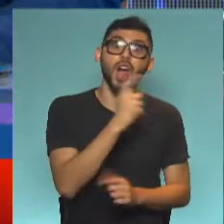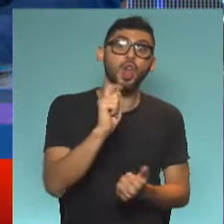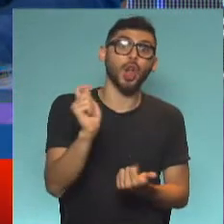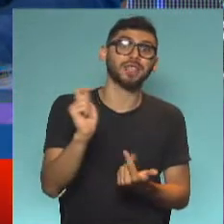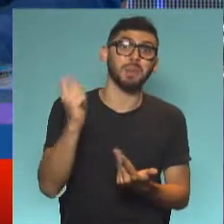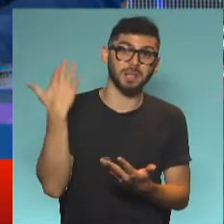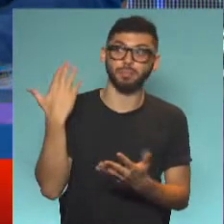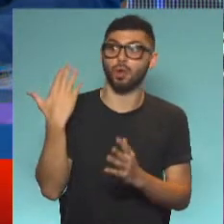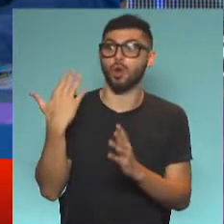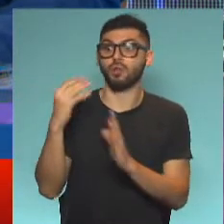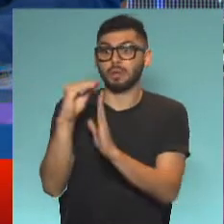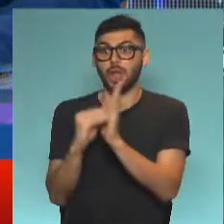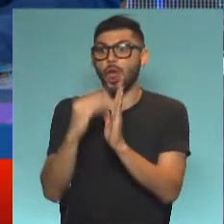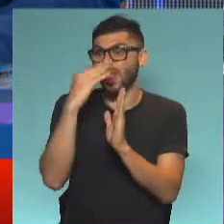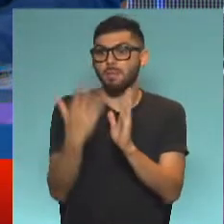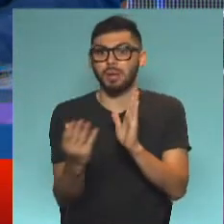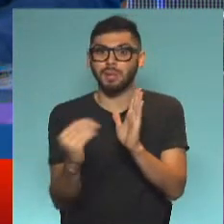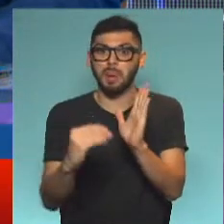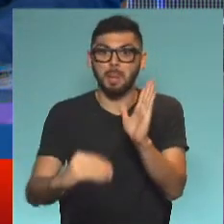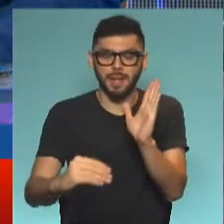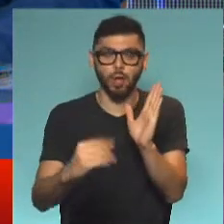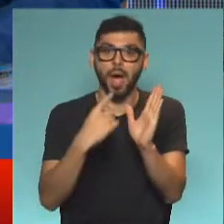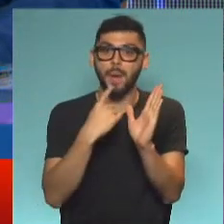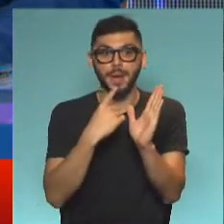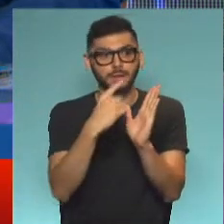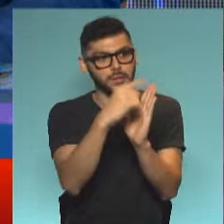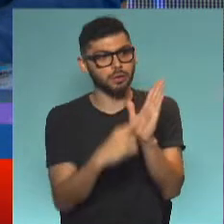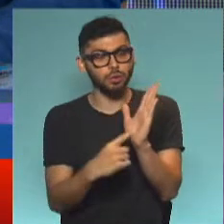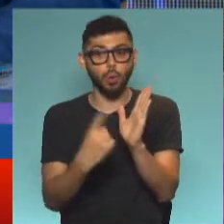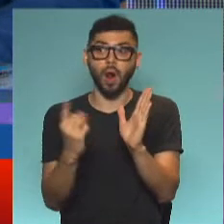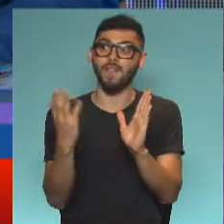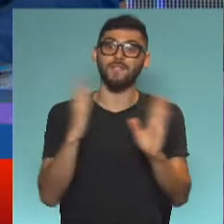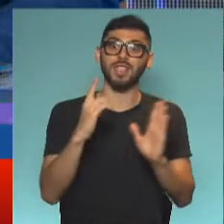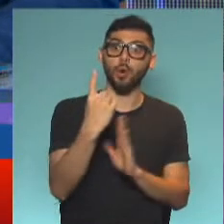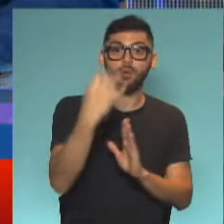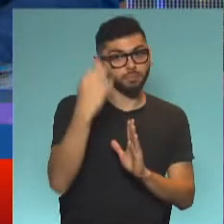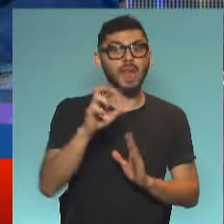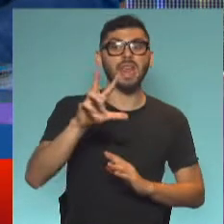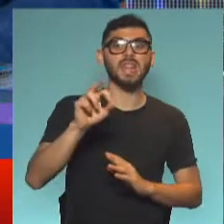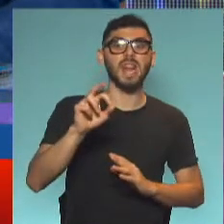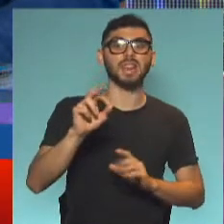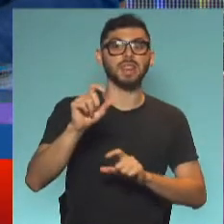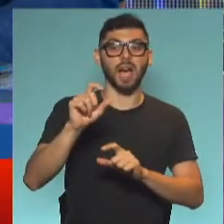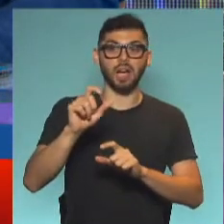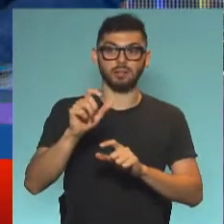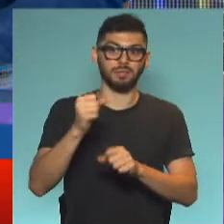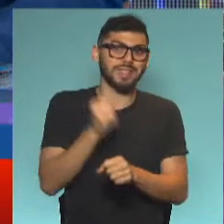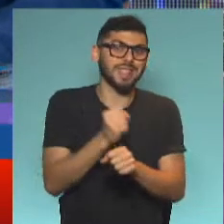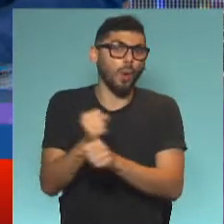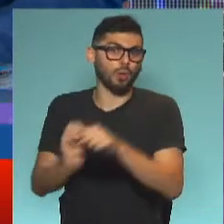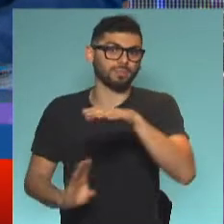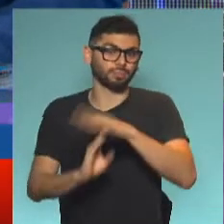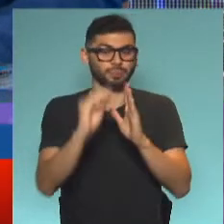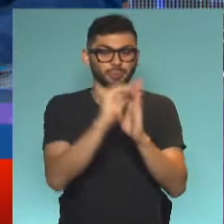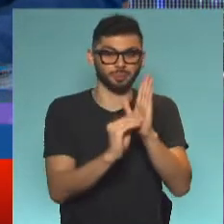se amplió. Exactamente, por eso digo, hay que ver si es el listado de la fase 1, eran 30, el decreto del 20 de marzo, después